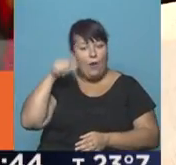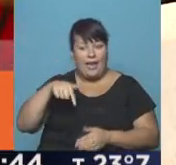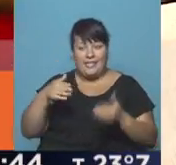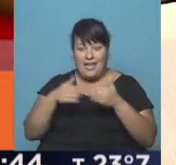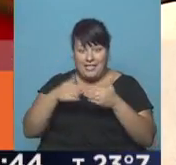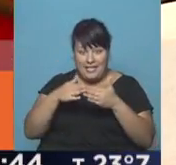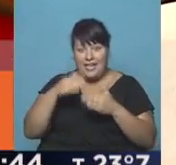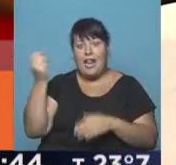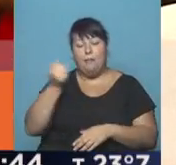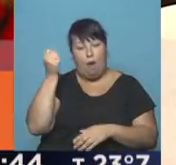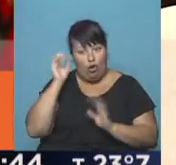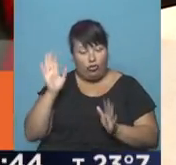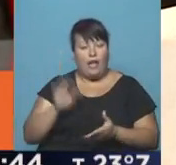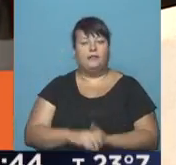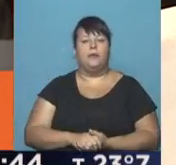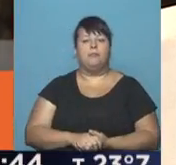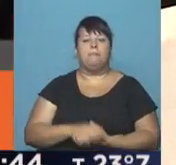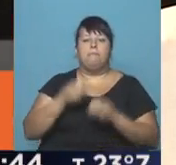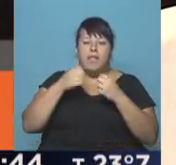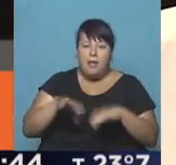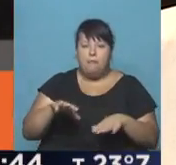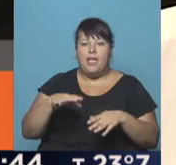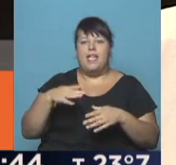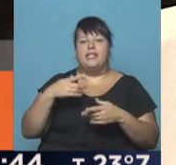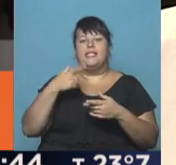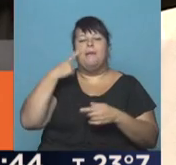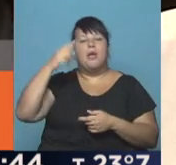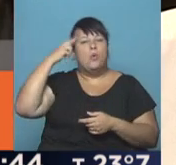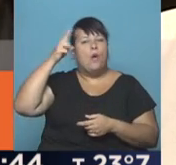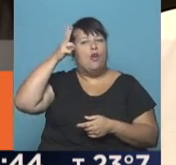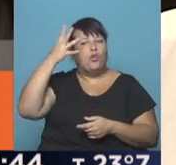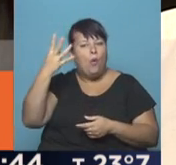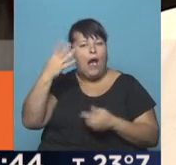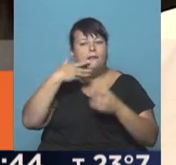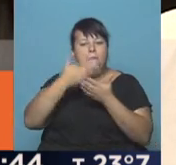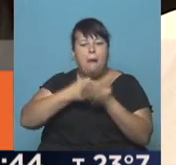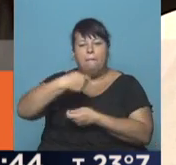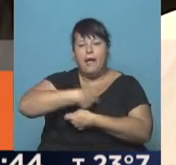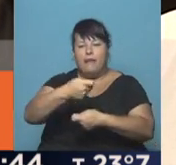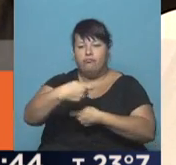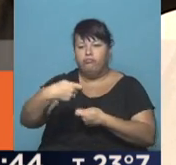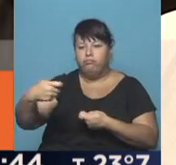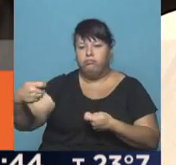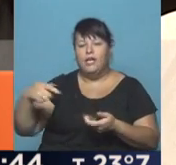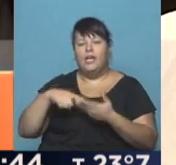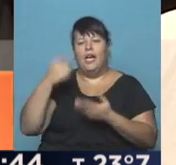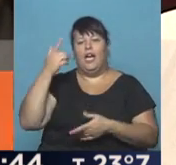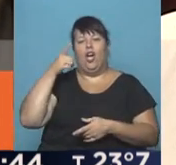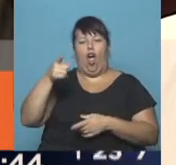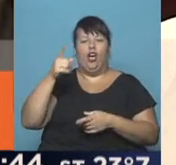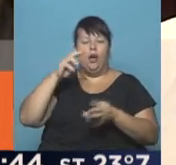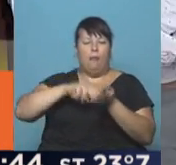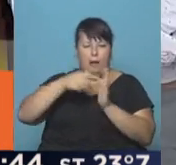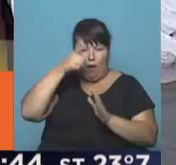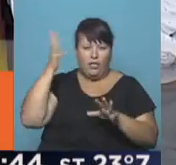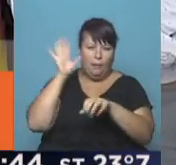esquina que era emblemática, empezamos a repartir en 1984 los primeros volantes ante los edictos policiales, qué hacer si